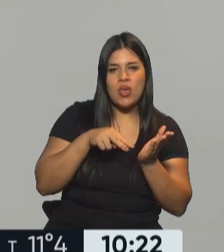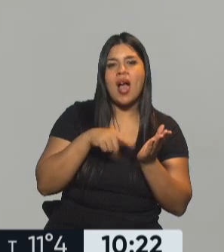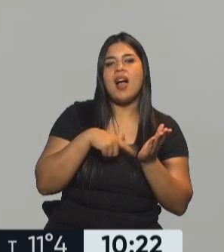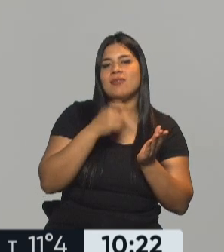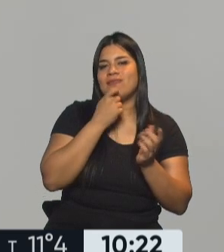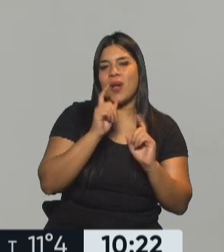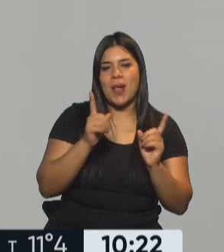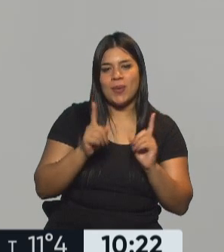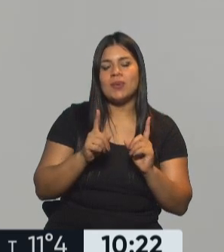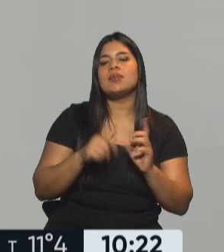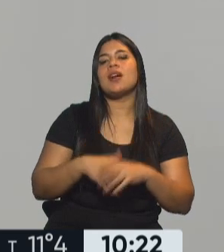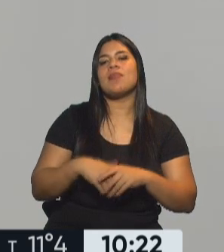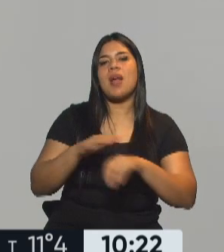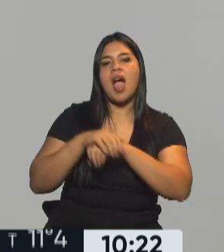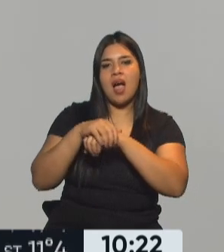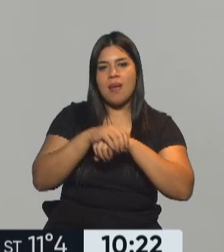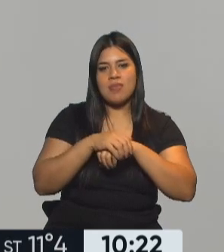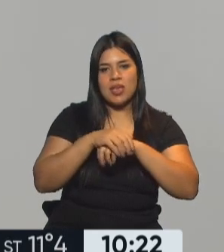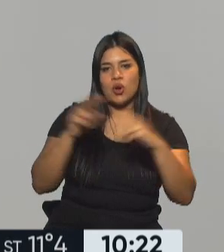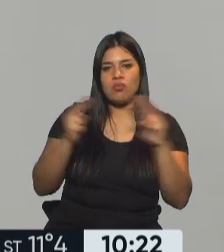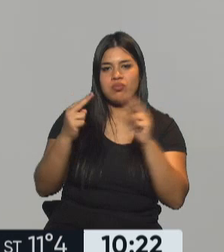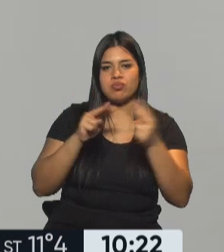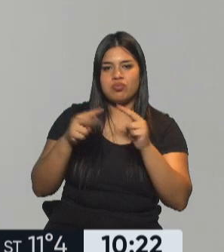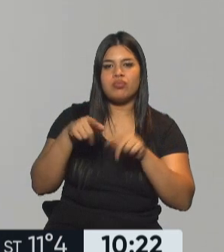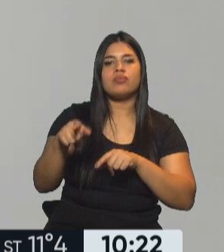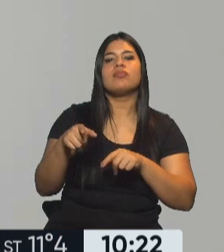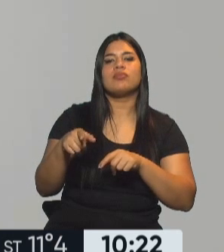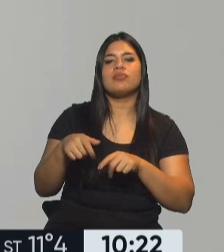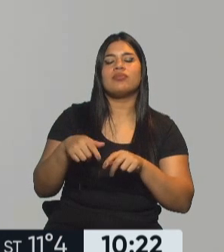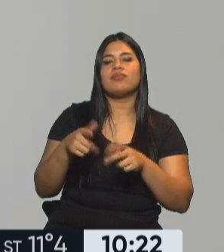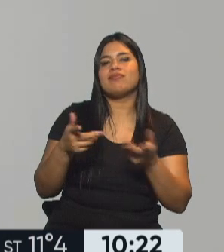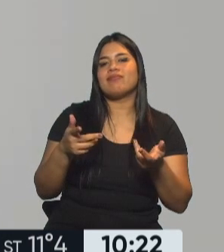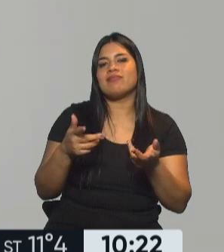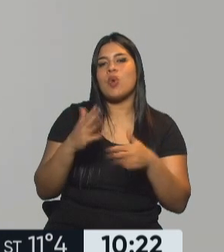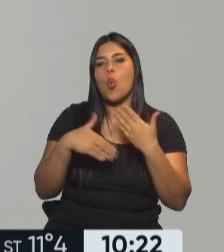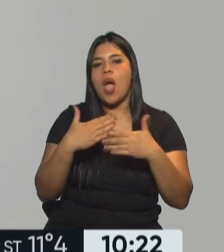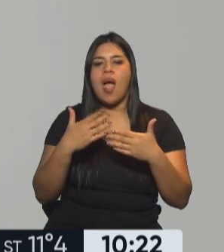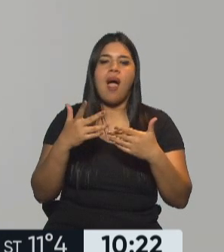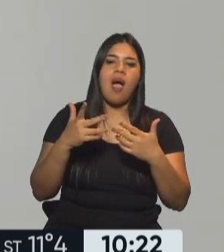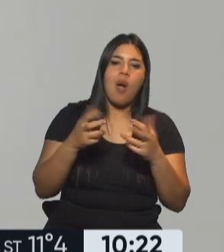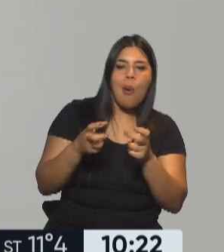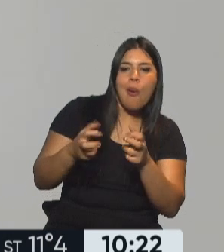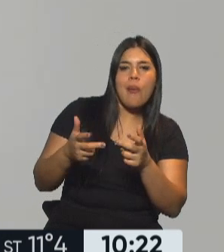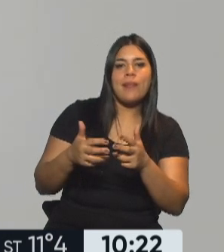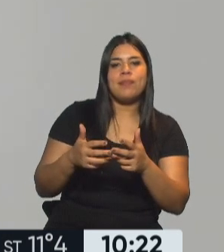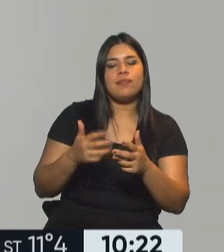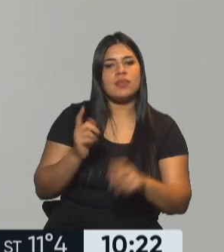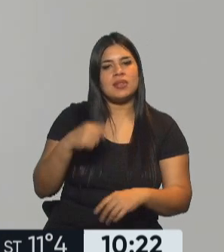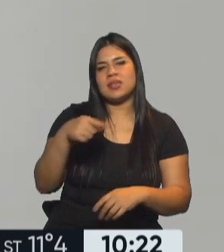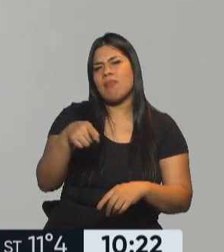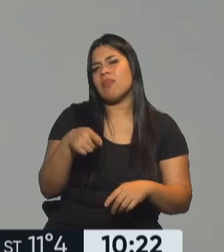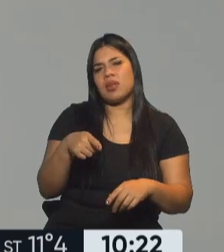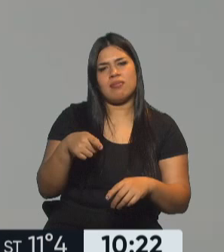Se reunía con sus amigos para ir a los videos, pero siempre era